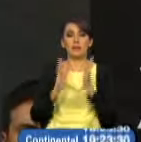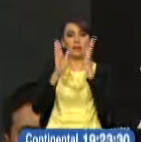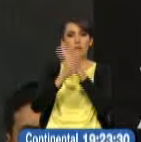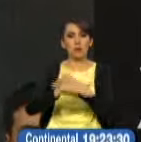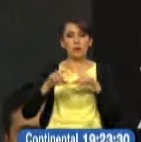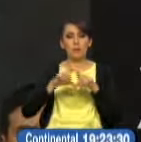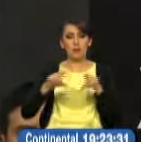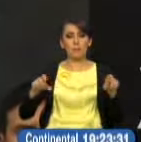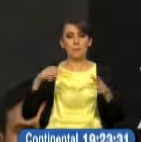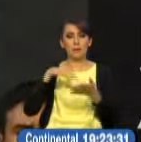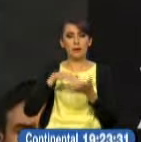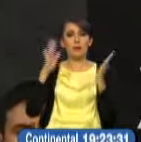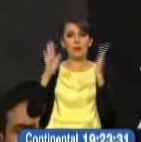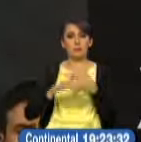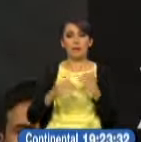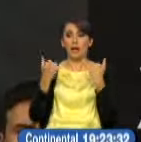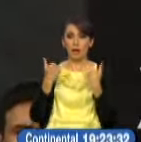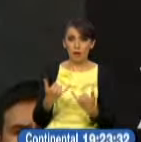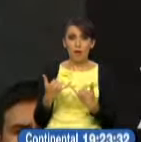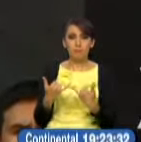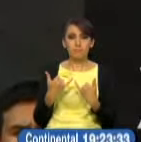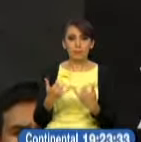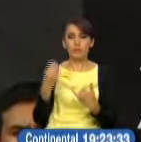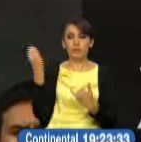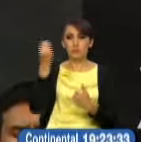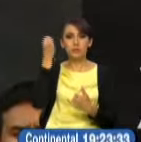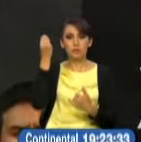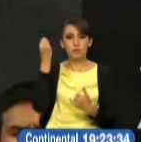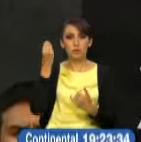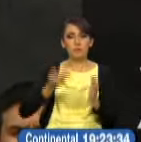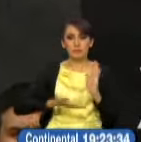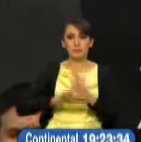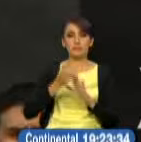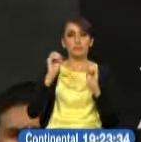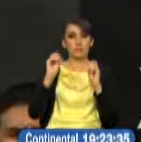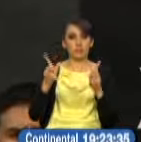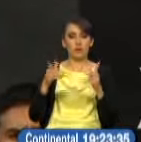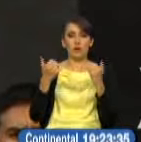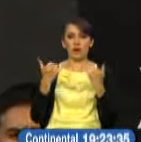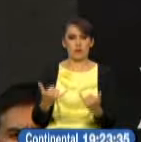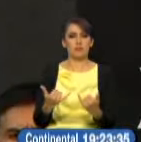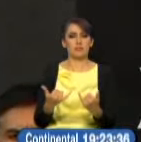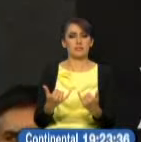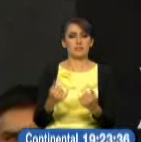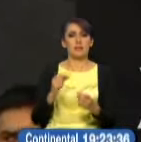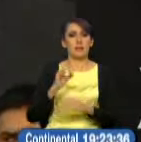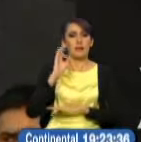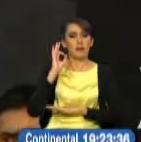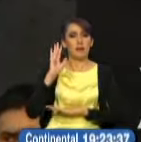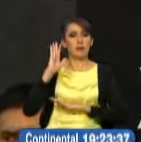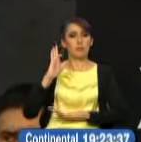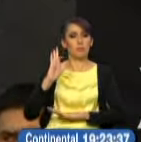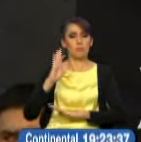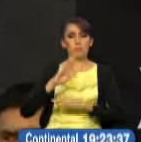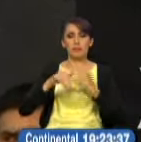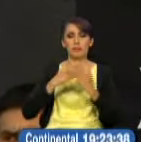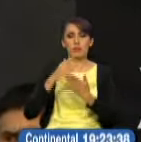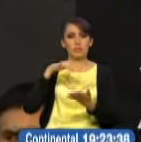becas, ahora sí nuestros jóvenes, sobre todo el sector rural, tienen oportunidades. Ahora así, hay ingresos por